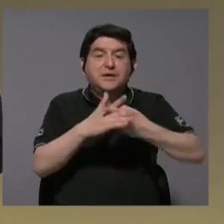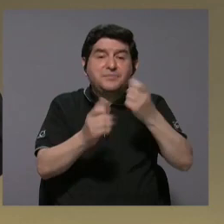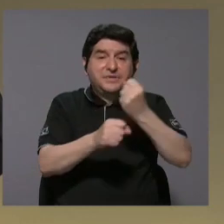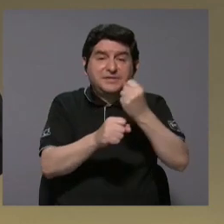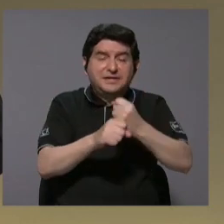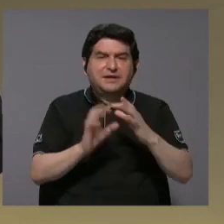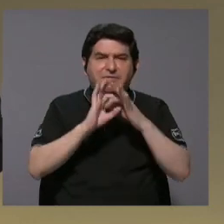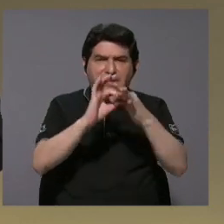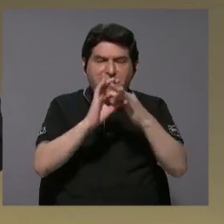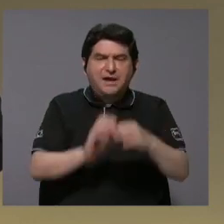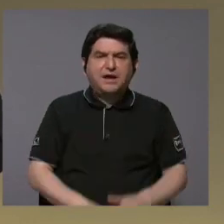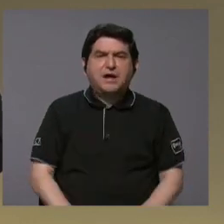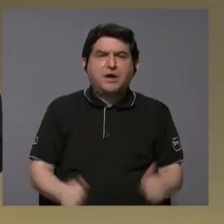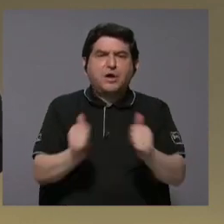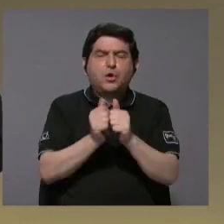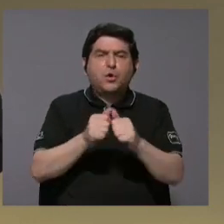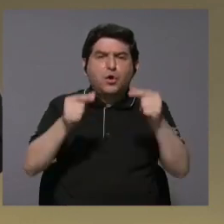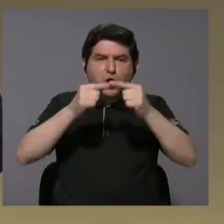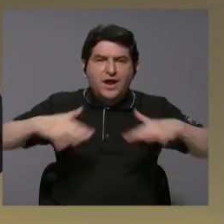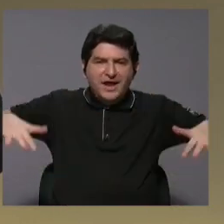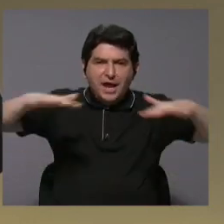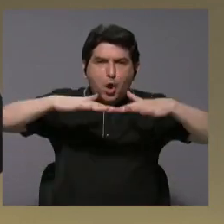más estrechamente con colegas de geografía.